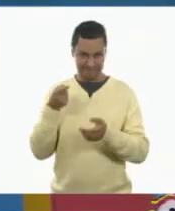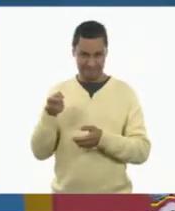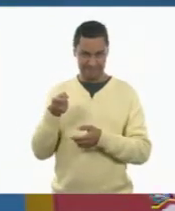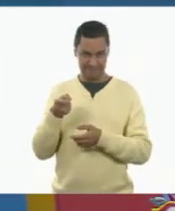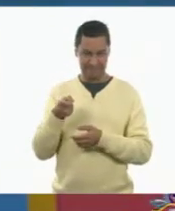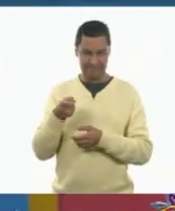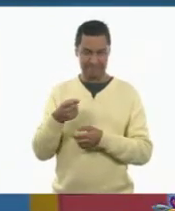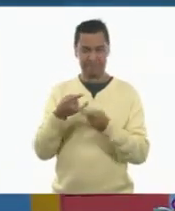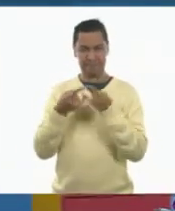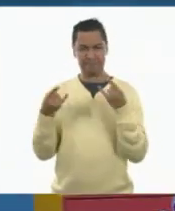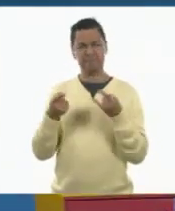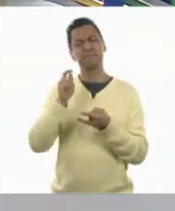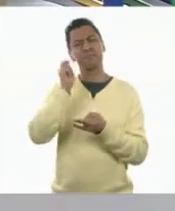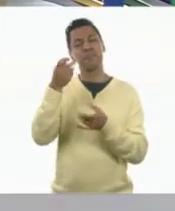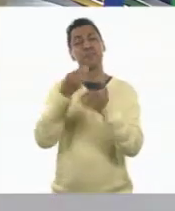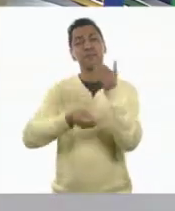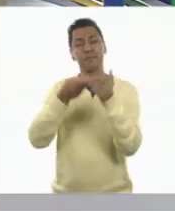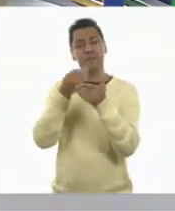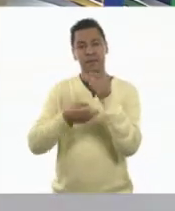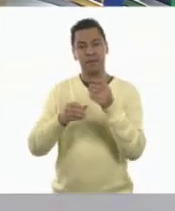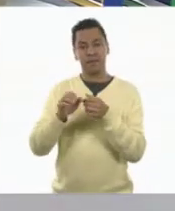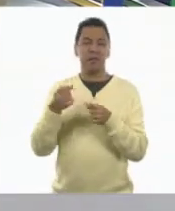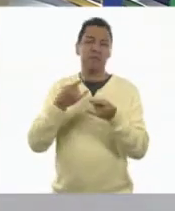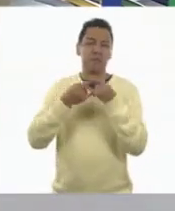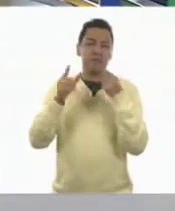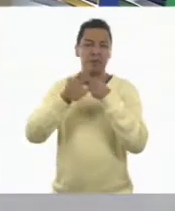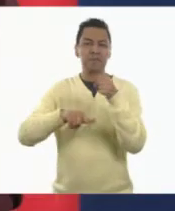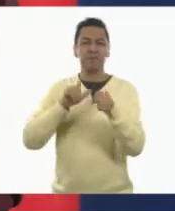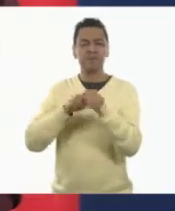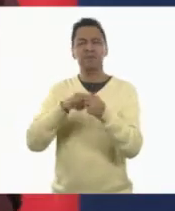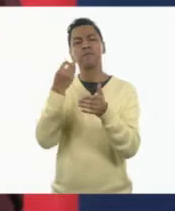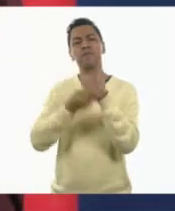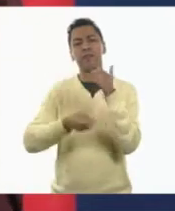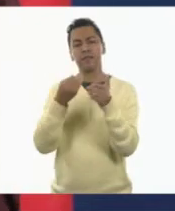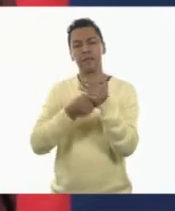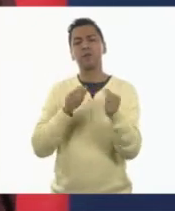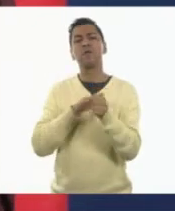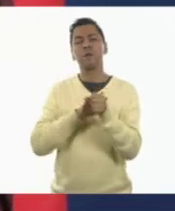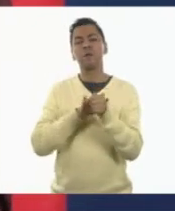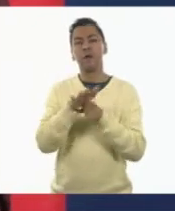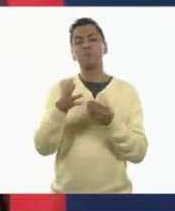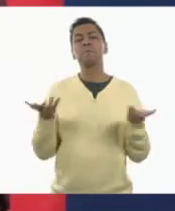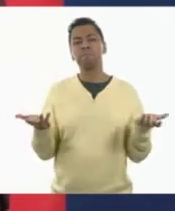Pero, ¿qué le falta a esta fábula, Ale? Le falta